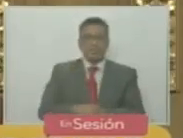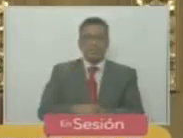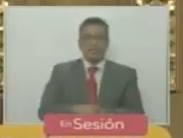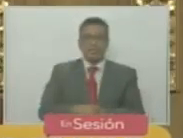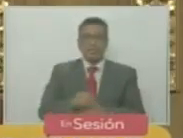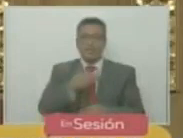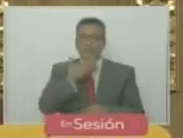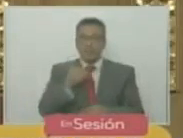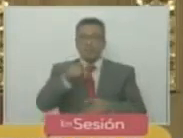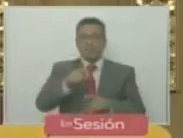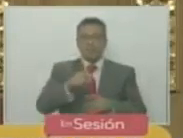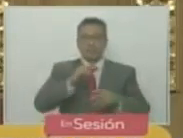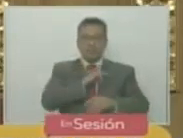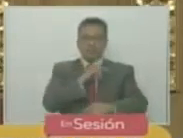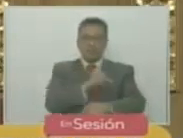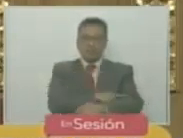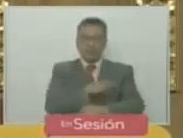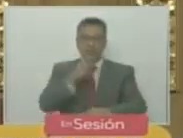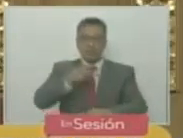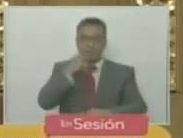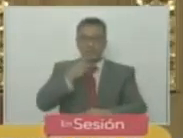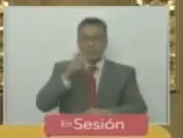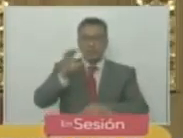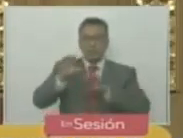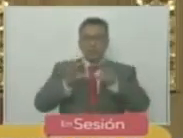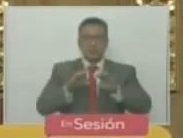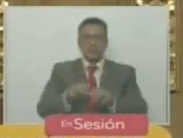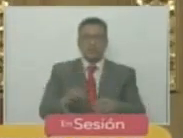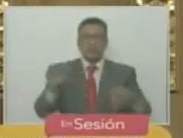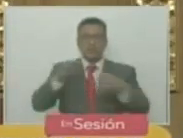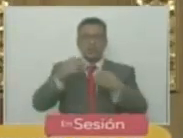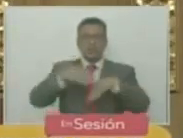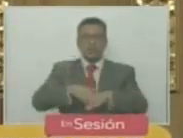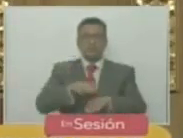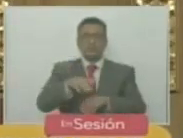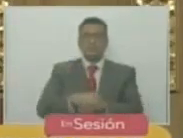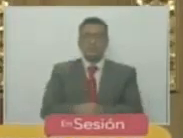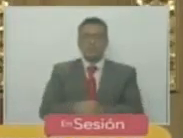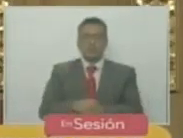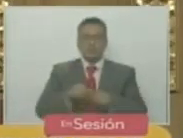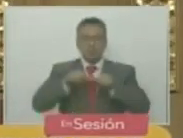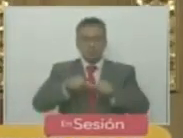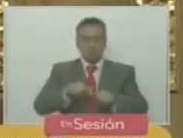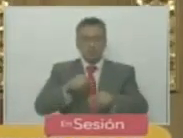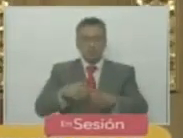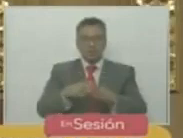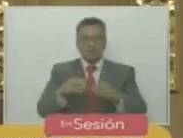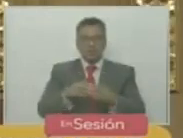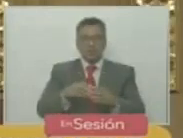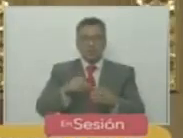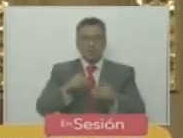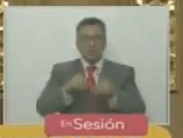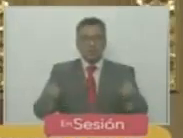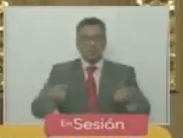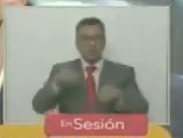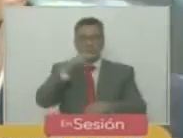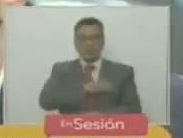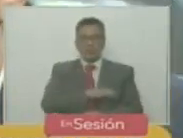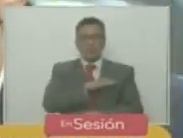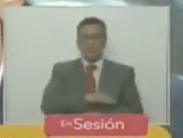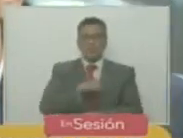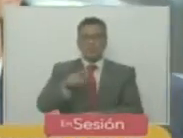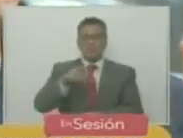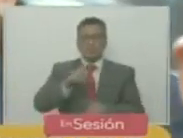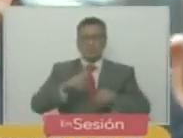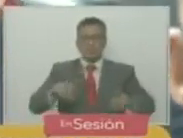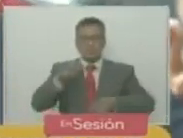la mayoría de las fuerzas políticas que hoy abogan por la inclusión y el establecimiento de un Estado democrático y social de